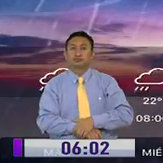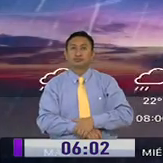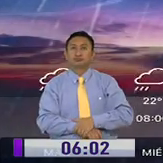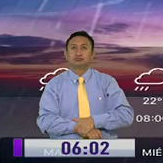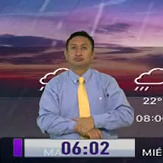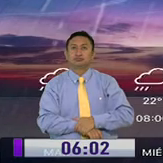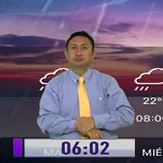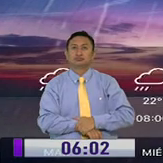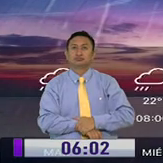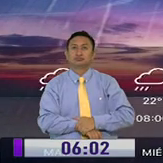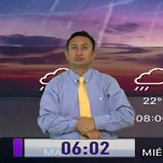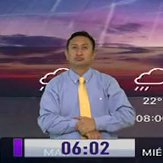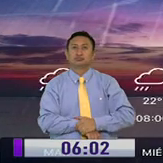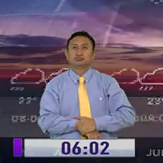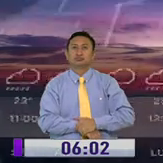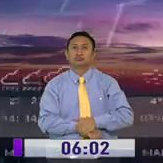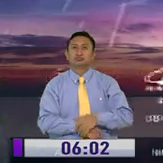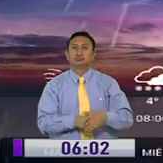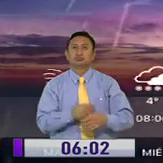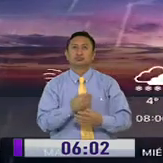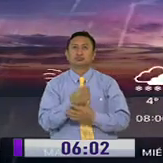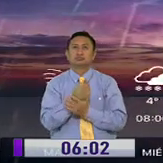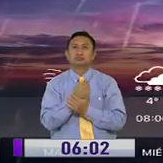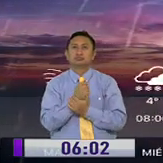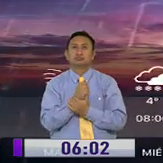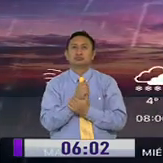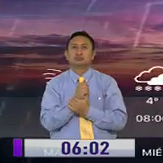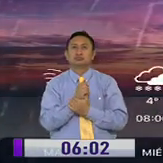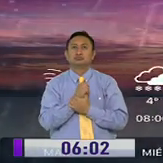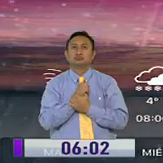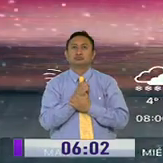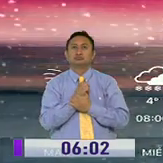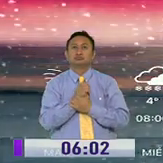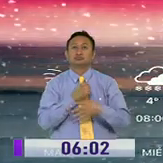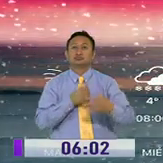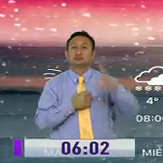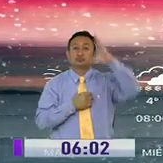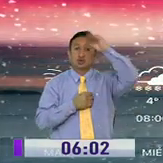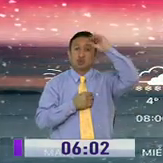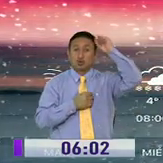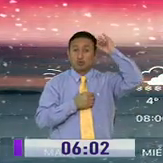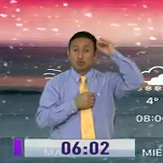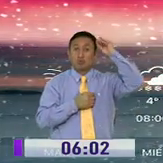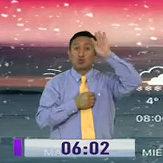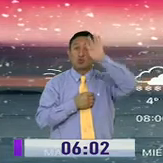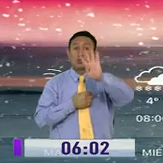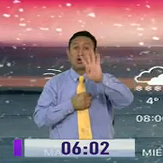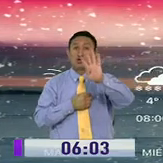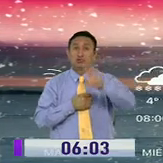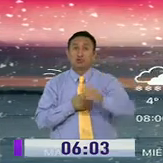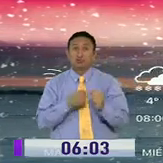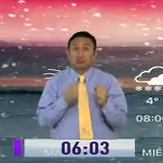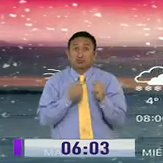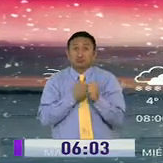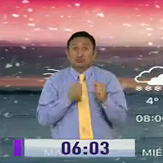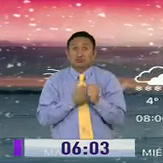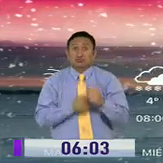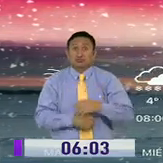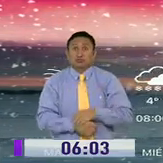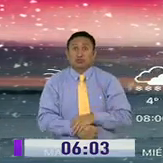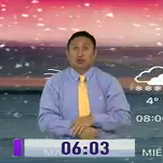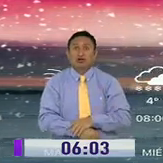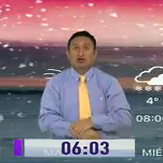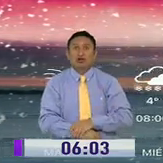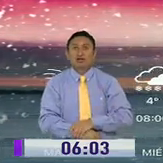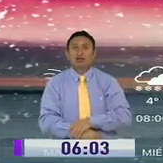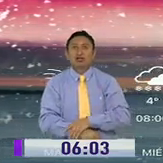grados centígrados, posibilidades de lluvia en un 68%. En Riobamba, 4 grados centígrados, la sensación está en 3 y las